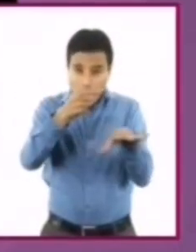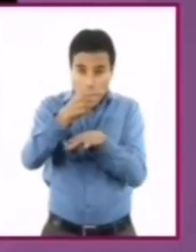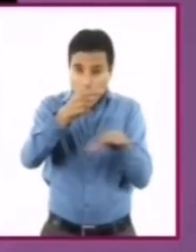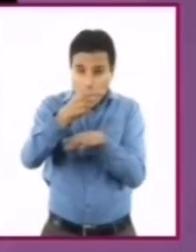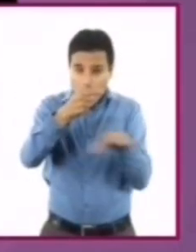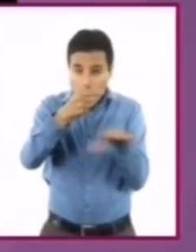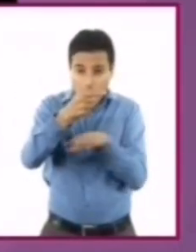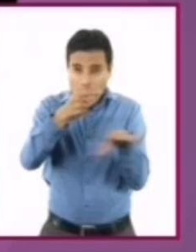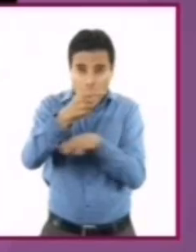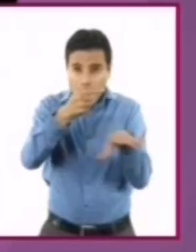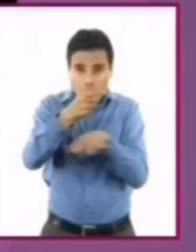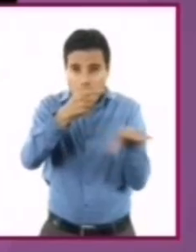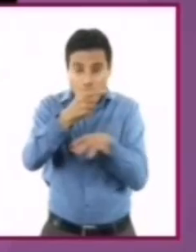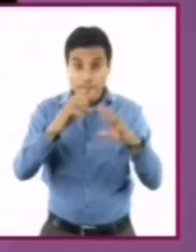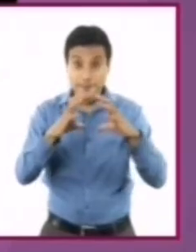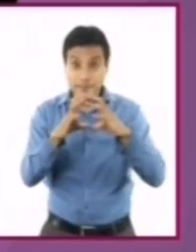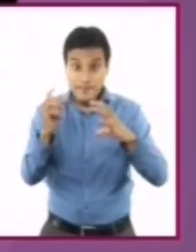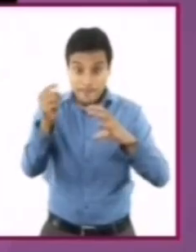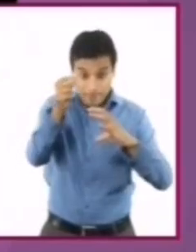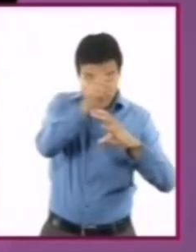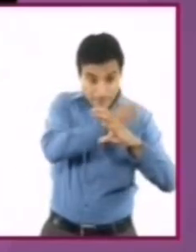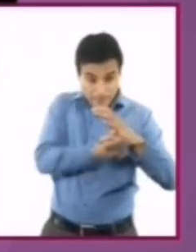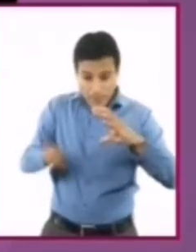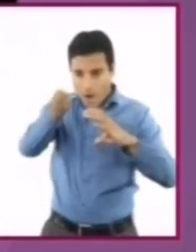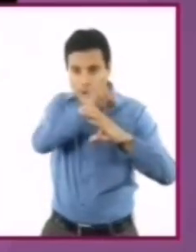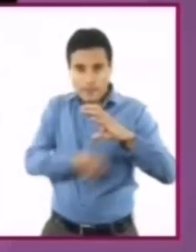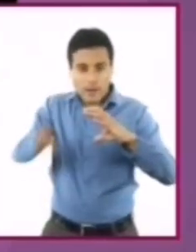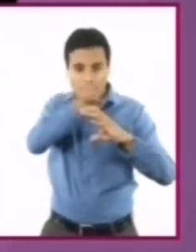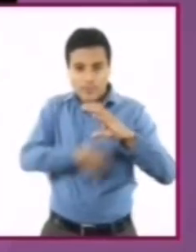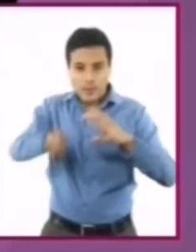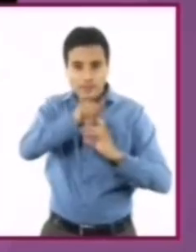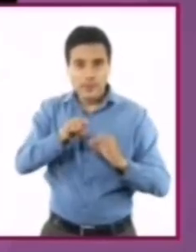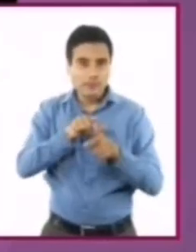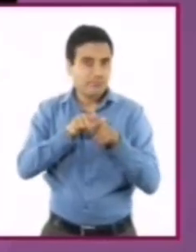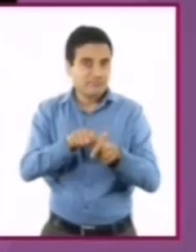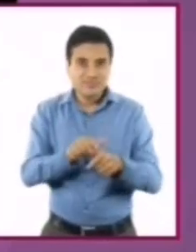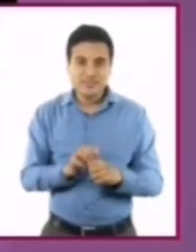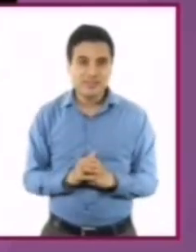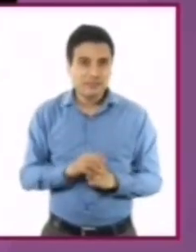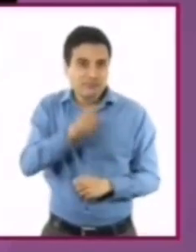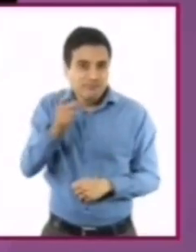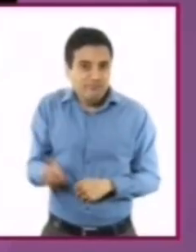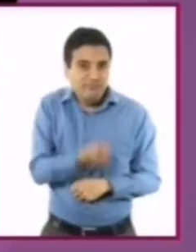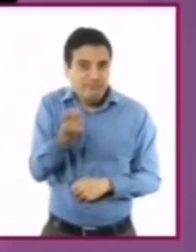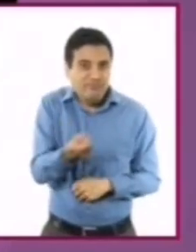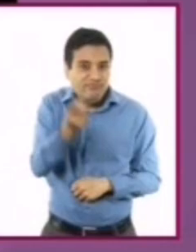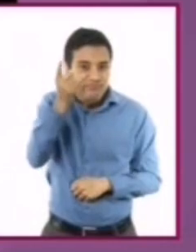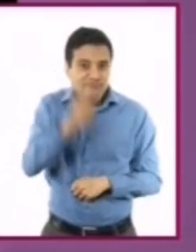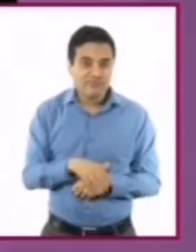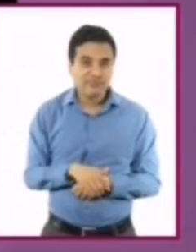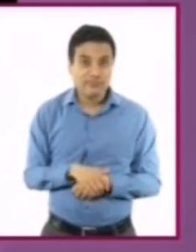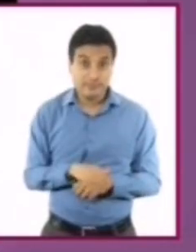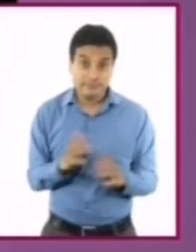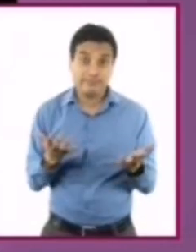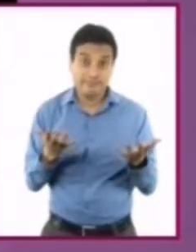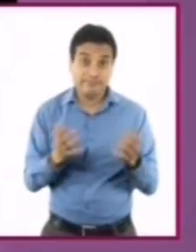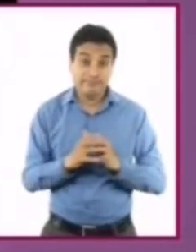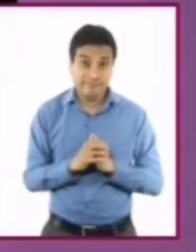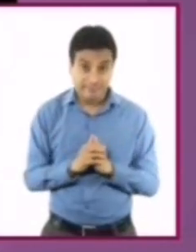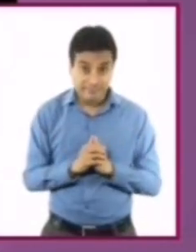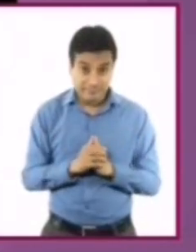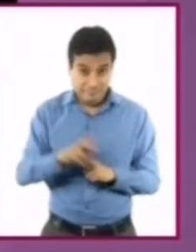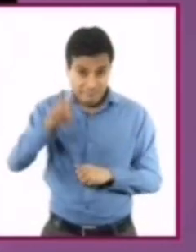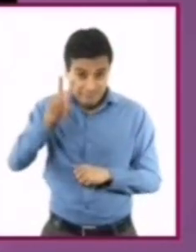que el proyectil no chocaría con el suelo, sino que entraría en una órbita alrededor de la Tierra, es decir, quedaría en una